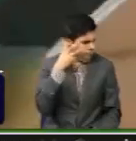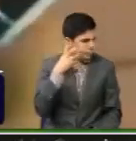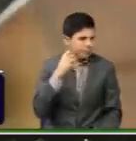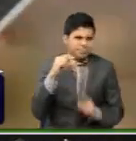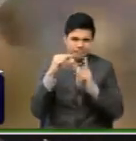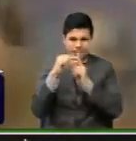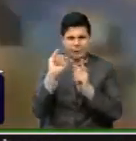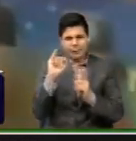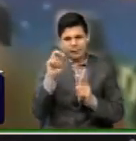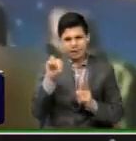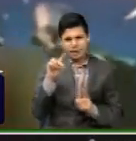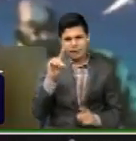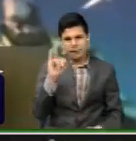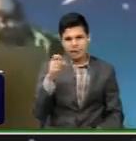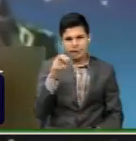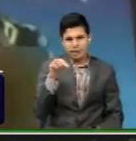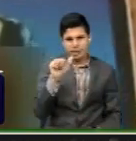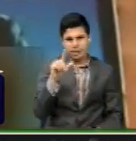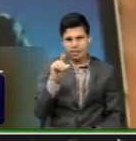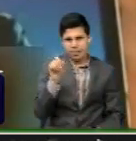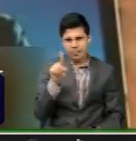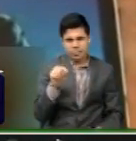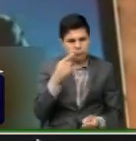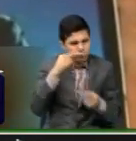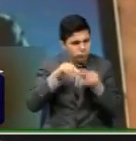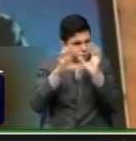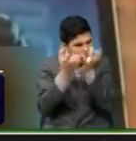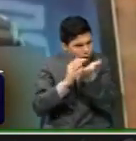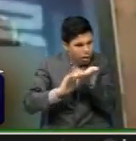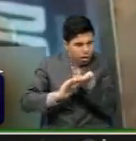honesto procurando un mundo mejor, donde los héroes no usan